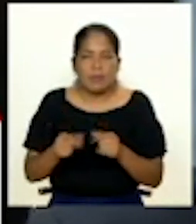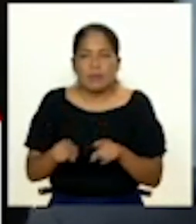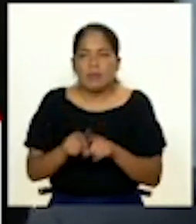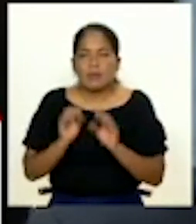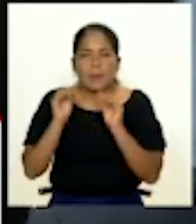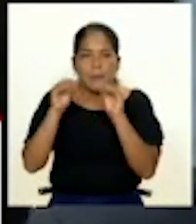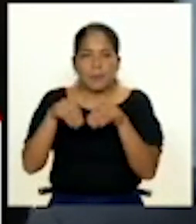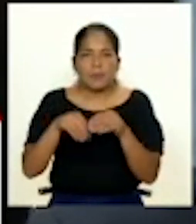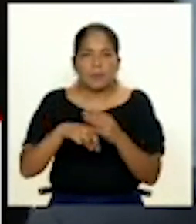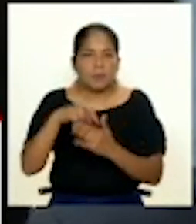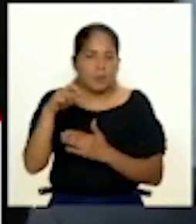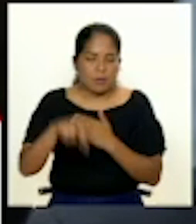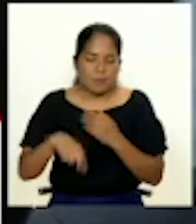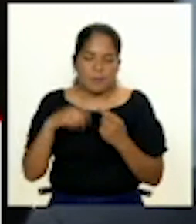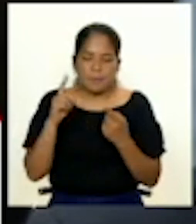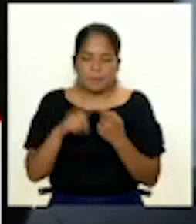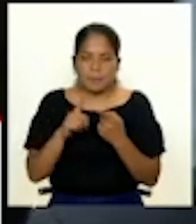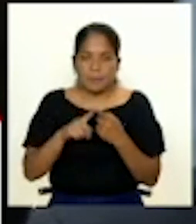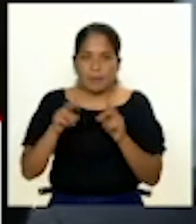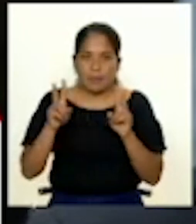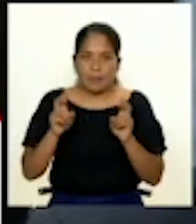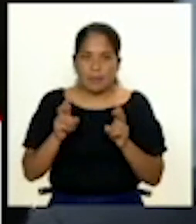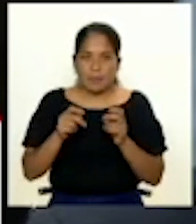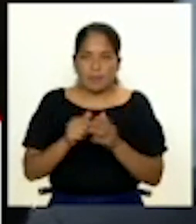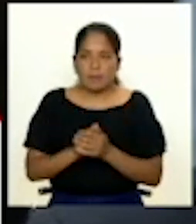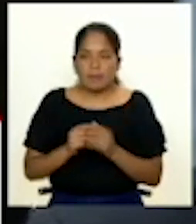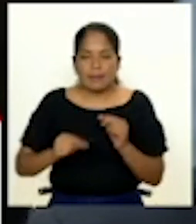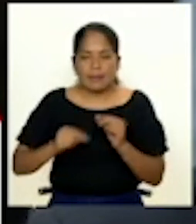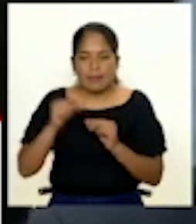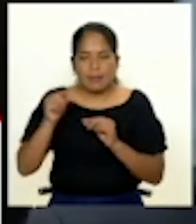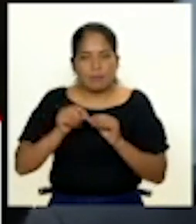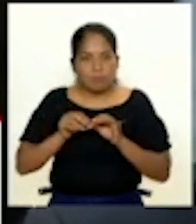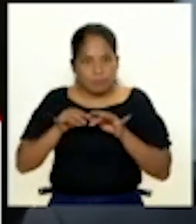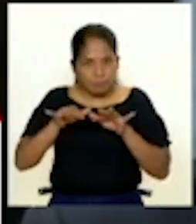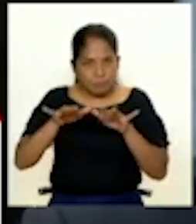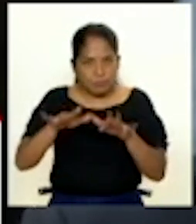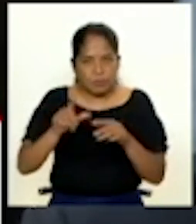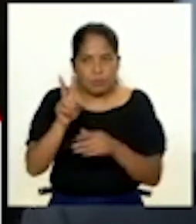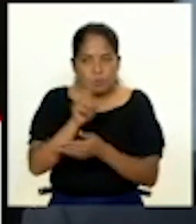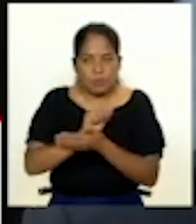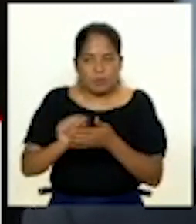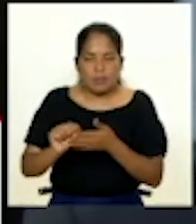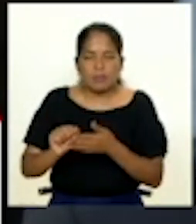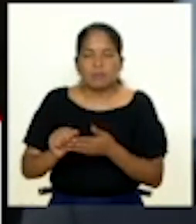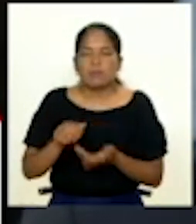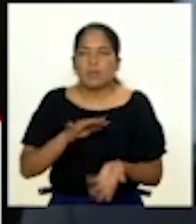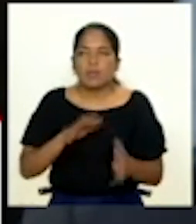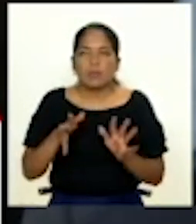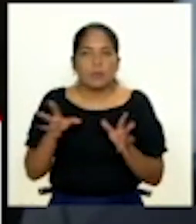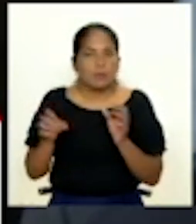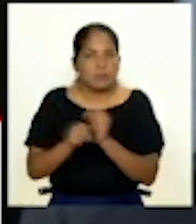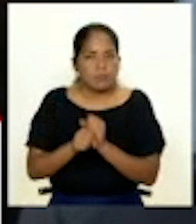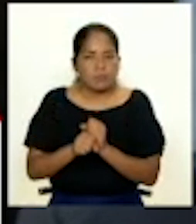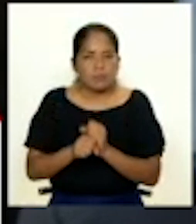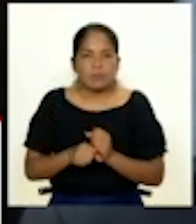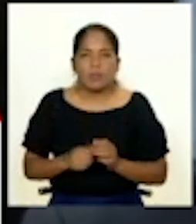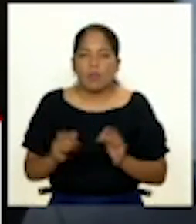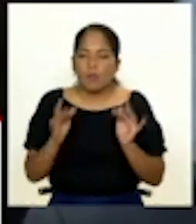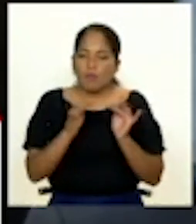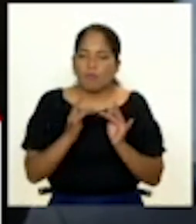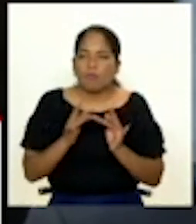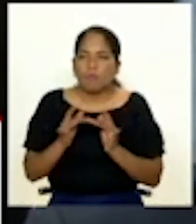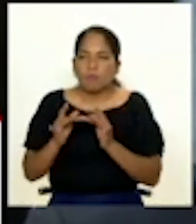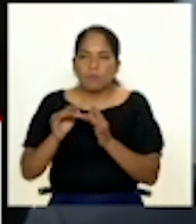programas. Uno de ellos, bueno, en el tema de masificación del gas, en estos dos meses hemos logrado hacer conexiones